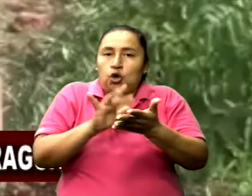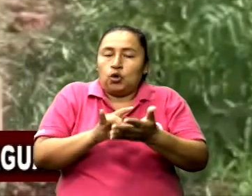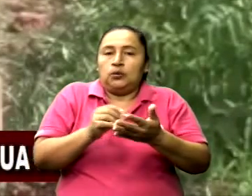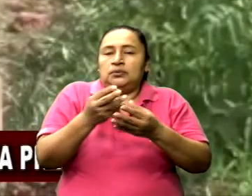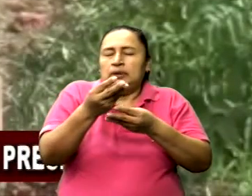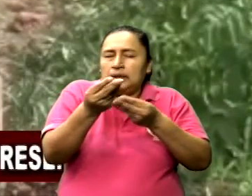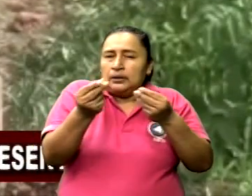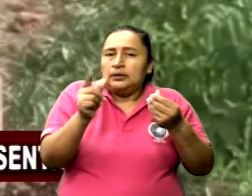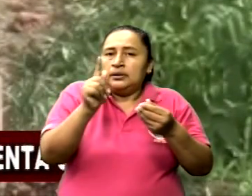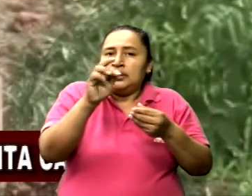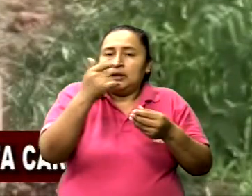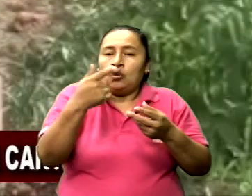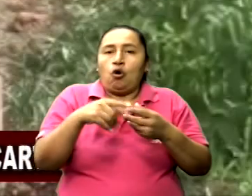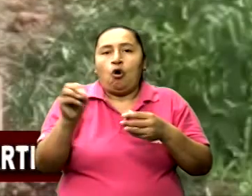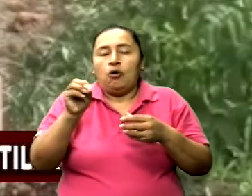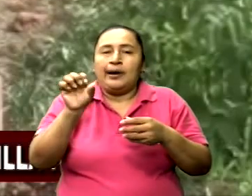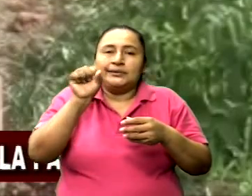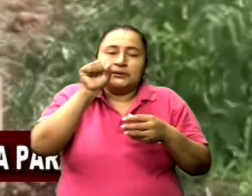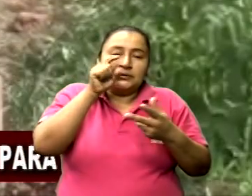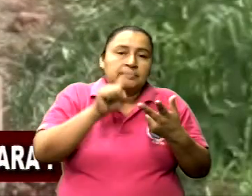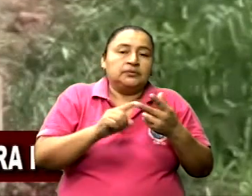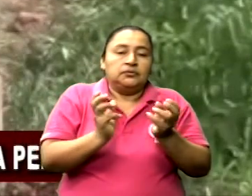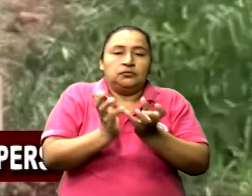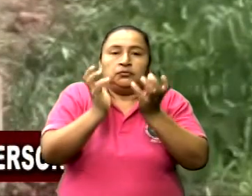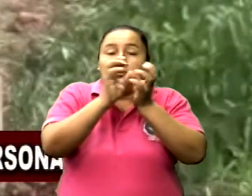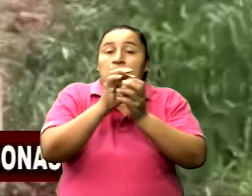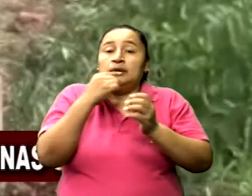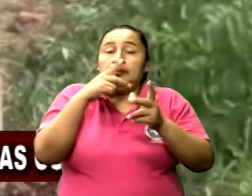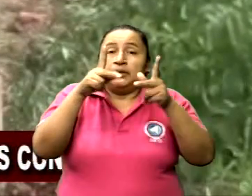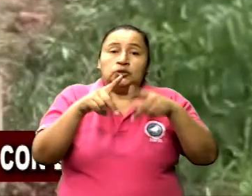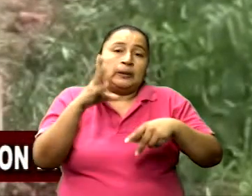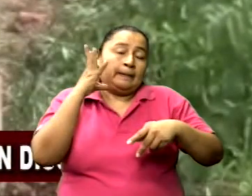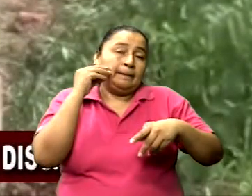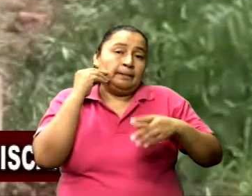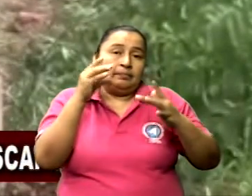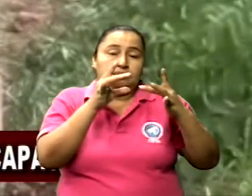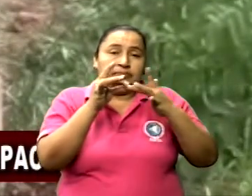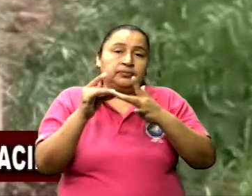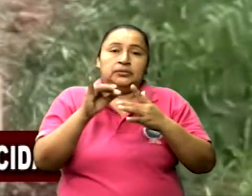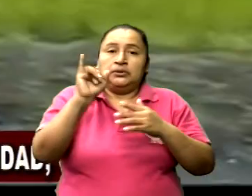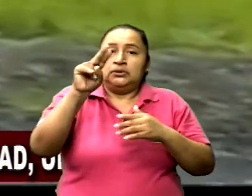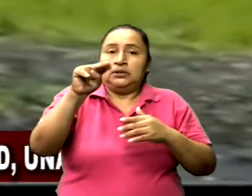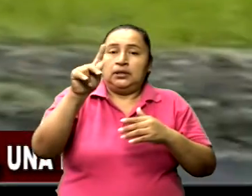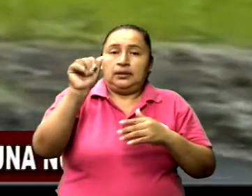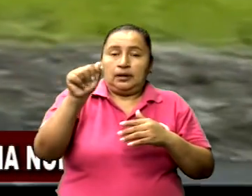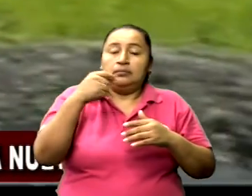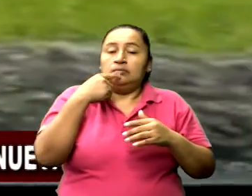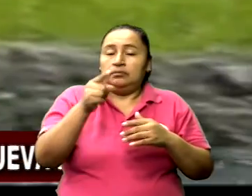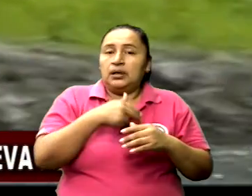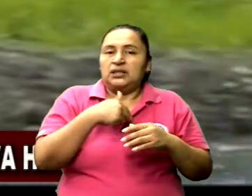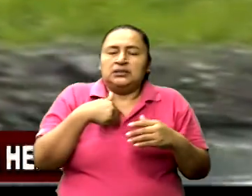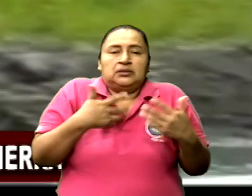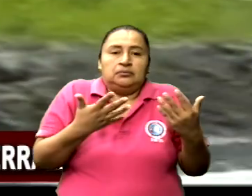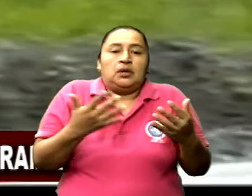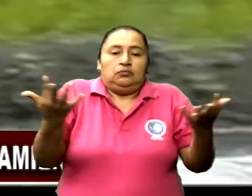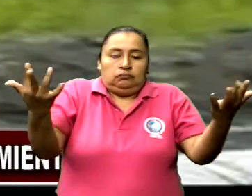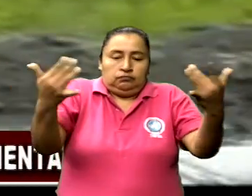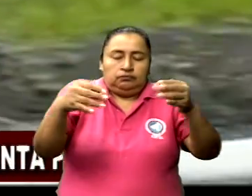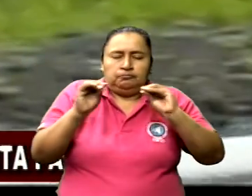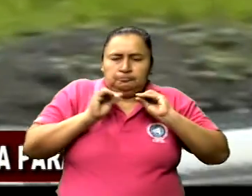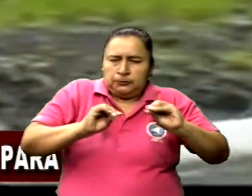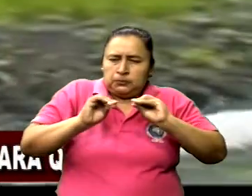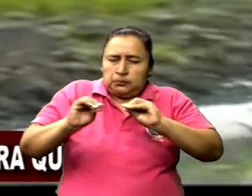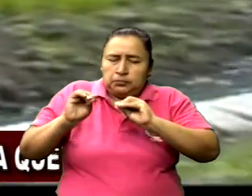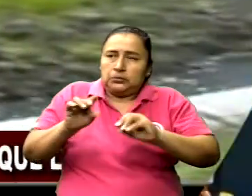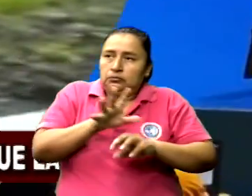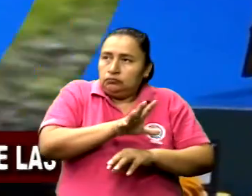hortalizas. Informó que especialistas del Instituto Nicaragüense de Tecnología Agropecuaria, INTA, serán capacitados en